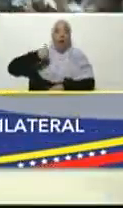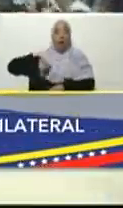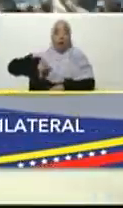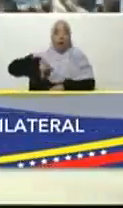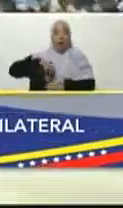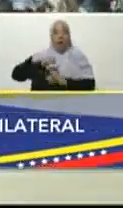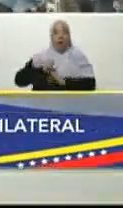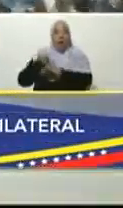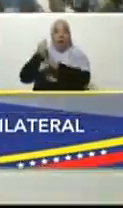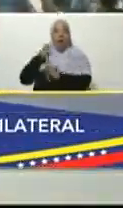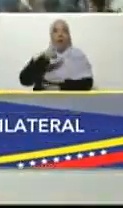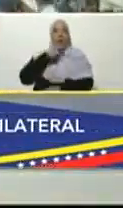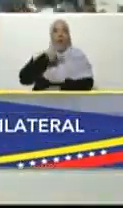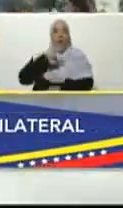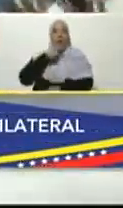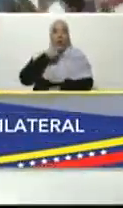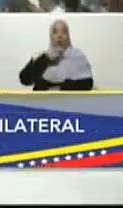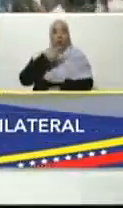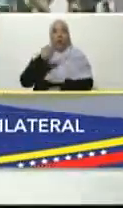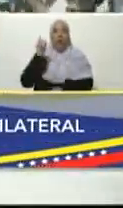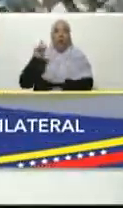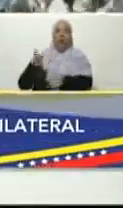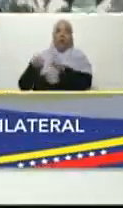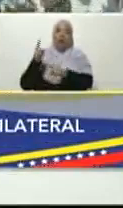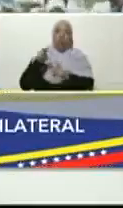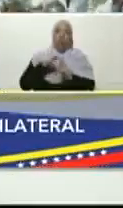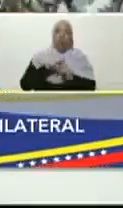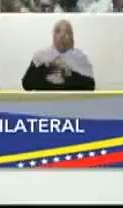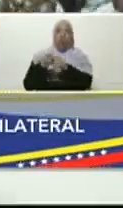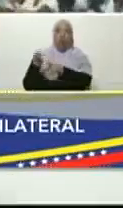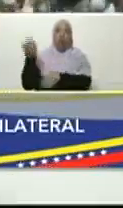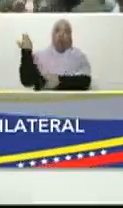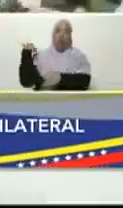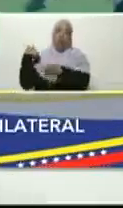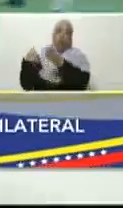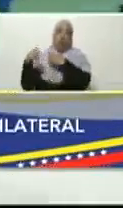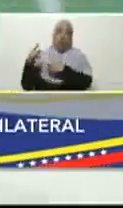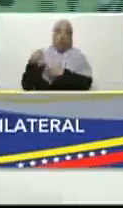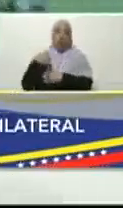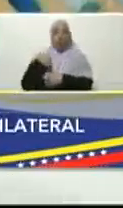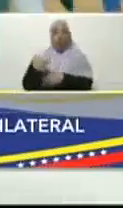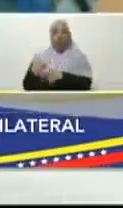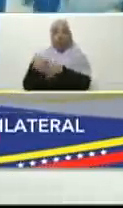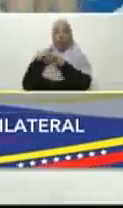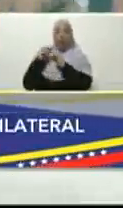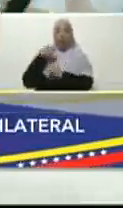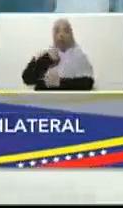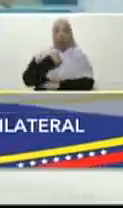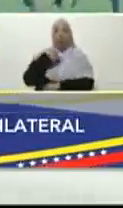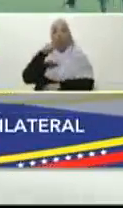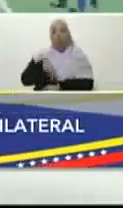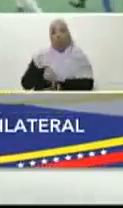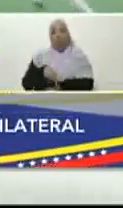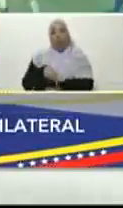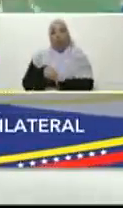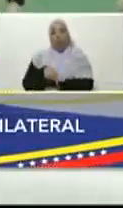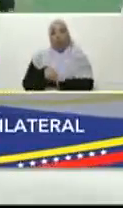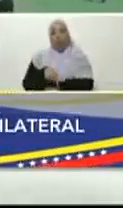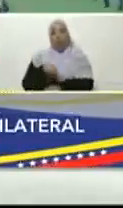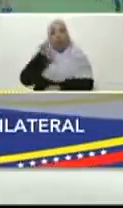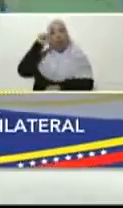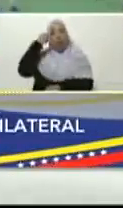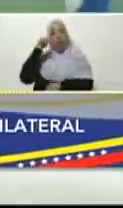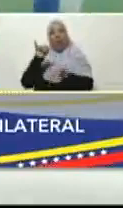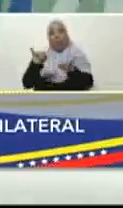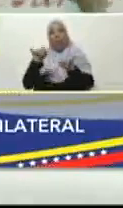de oro, en unos regalos que algún día me dejó. Y recordamos que hoy también, el